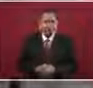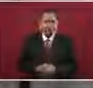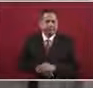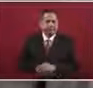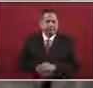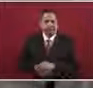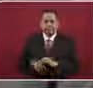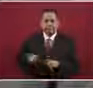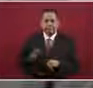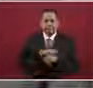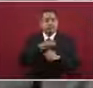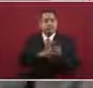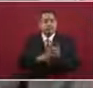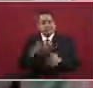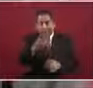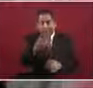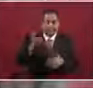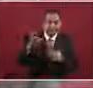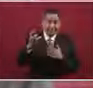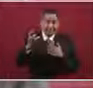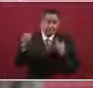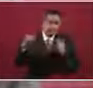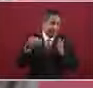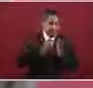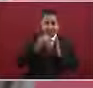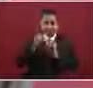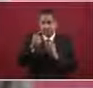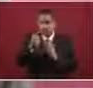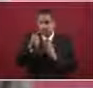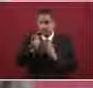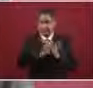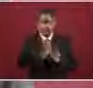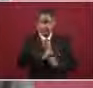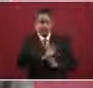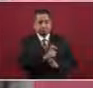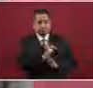Por los 300,000 pesos mensuales